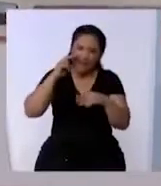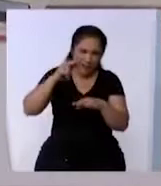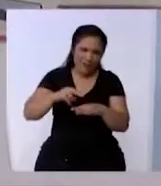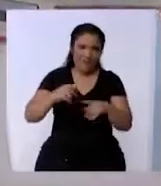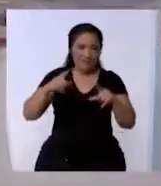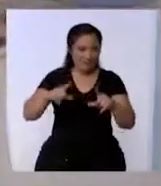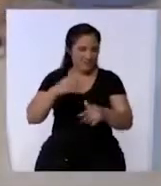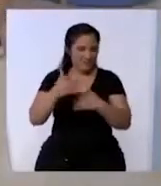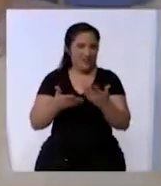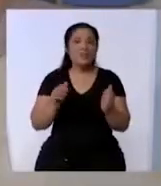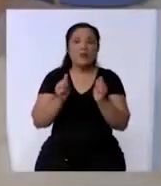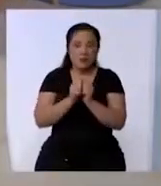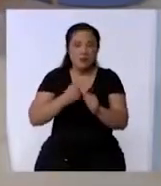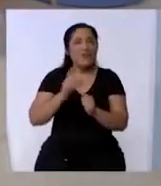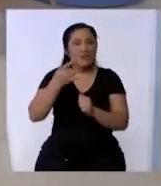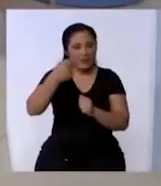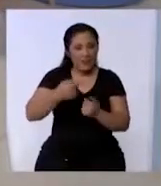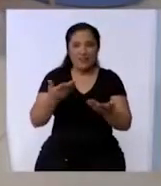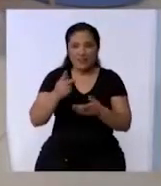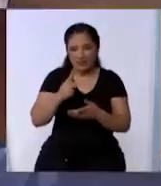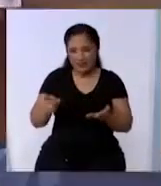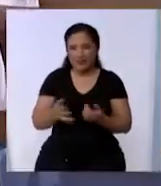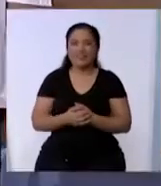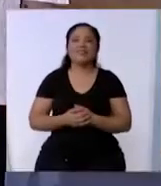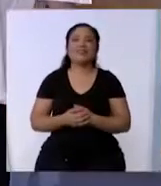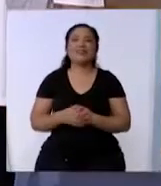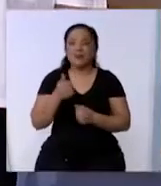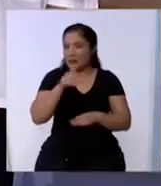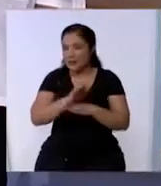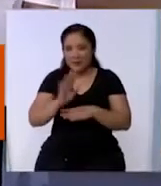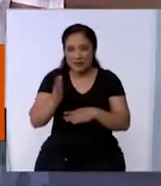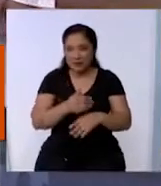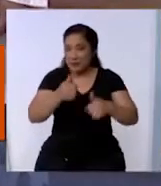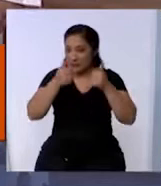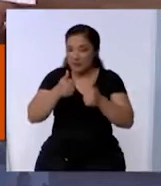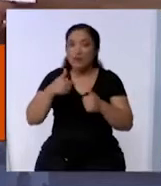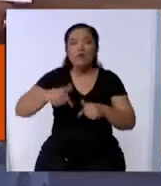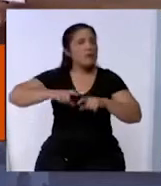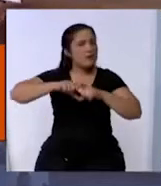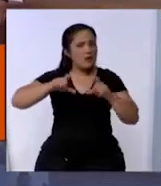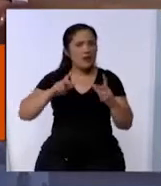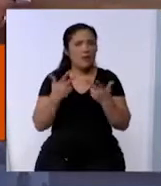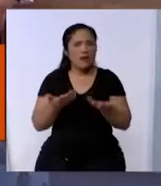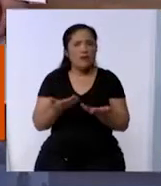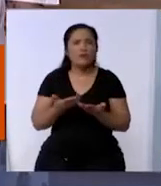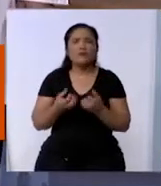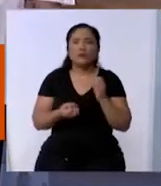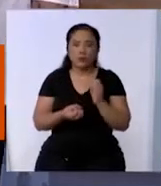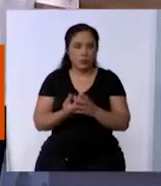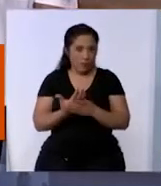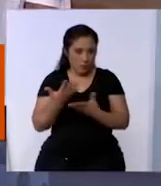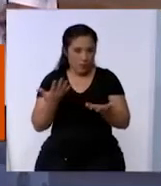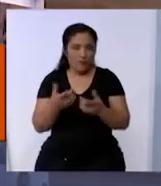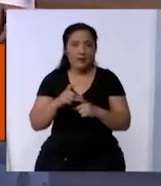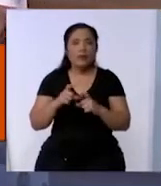bienvenido. Una vez más con los chicos del octavo. Profe Antonio. Así es, buenas tardes, ¿cómo están todos? Hoy vamos a hablar sobre una clase nueva en el